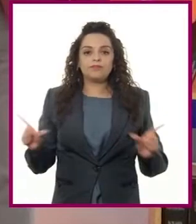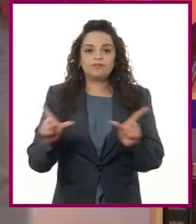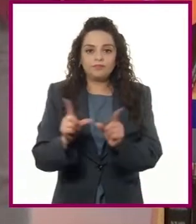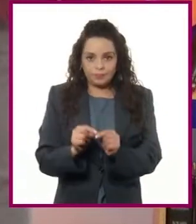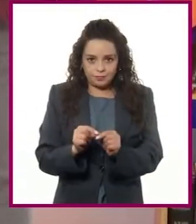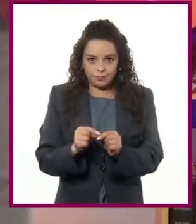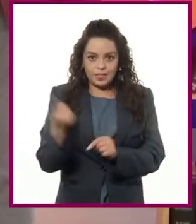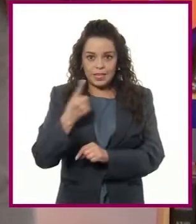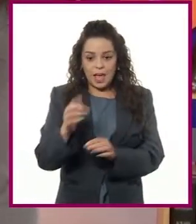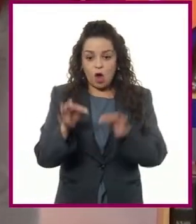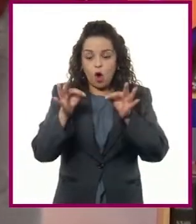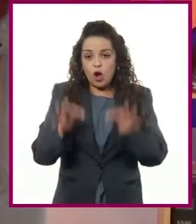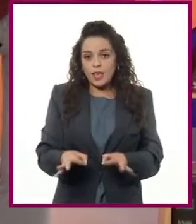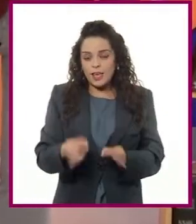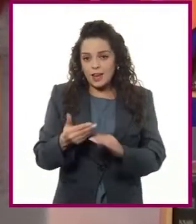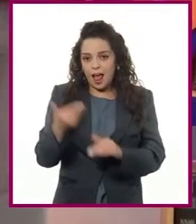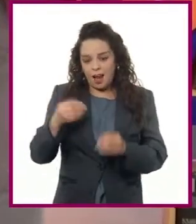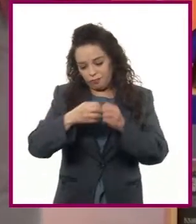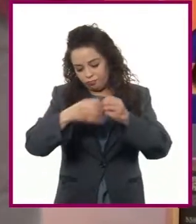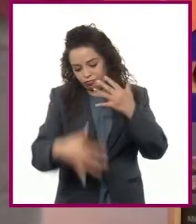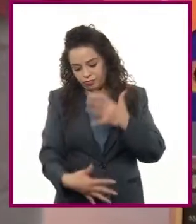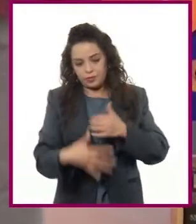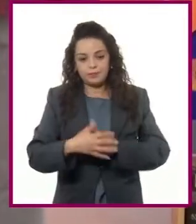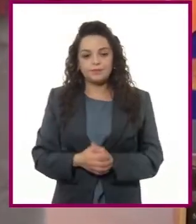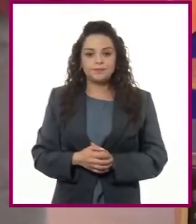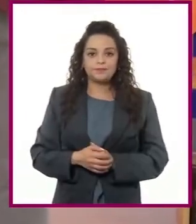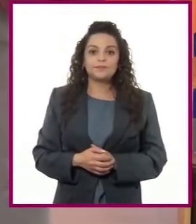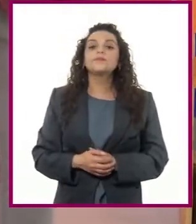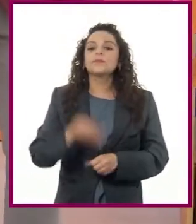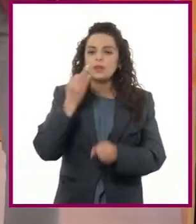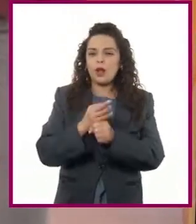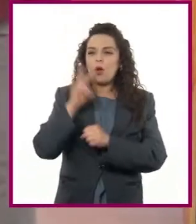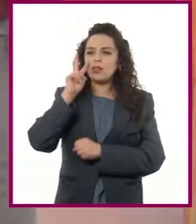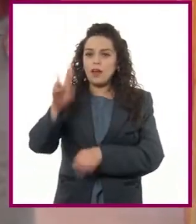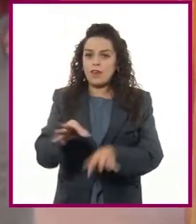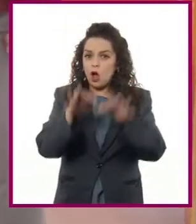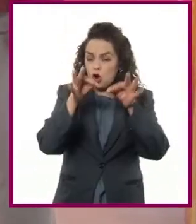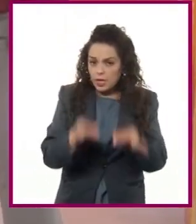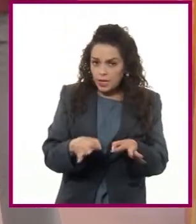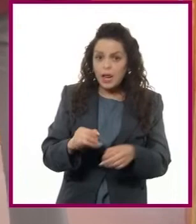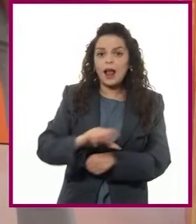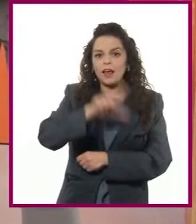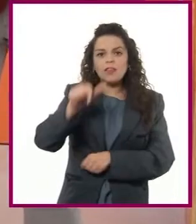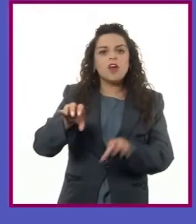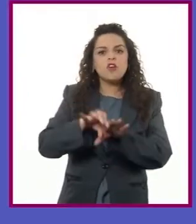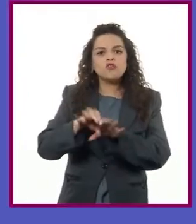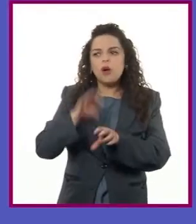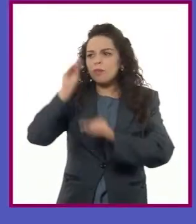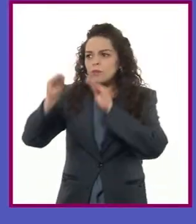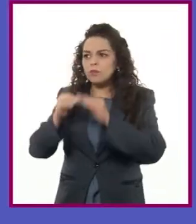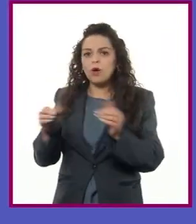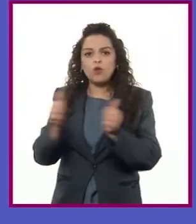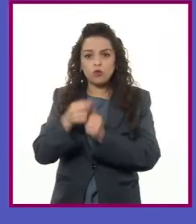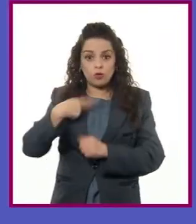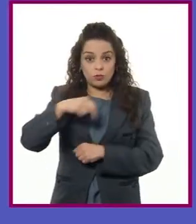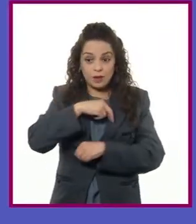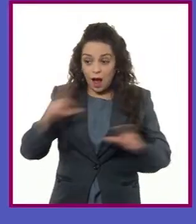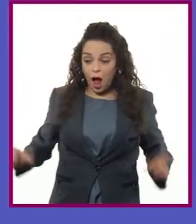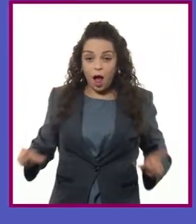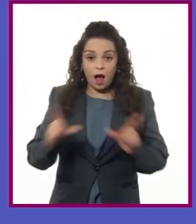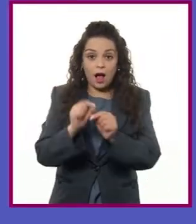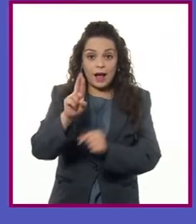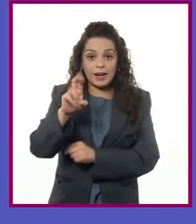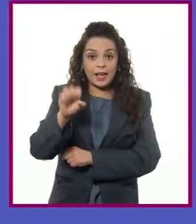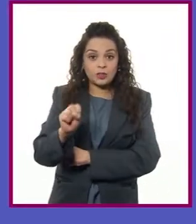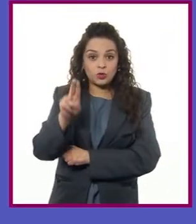Observemos ahora las oraciones que retomamos del extracto original y cómo las acomodamos en el resumen que hicimos. Como